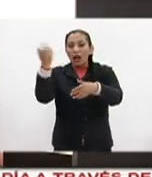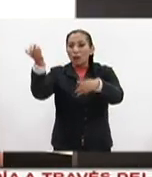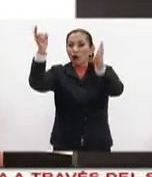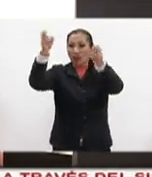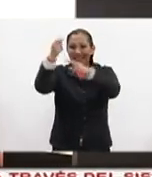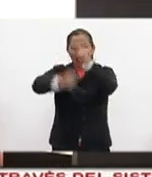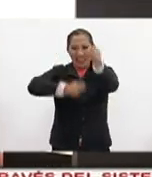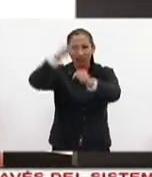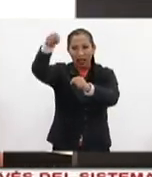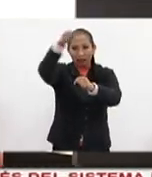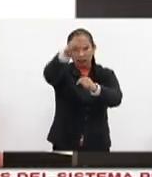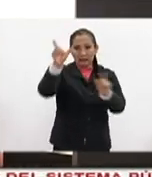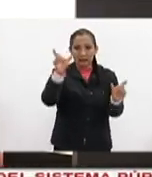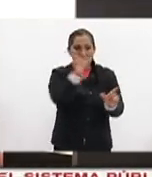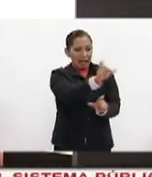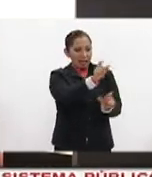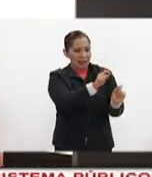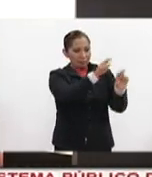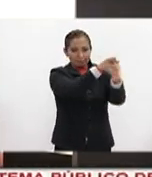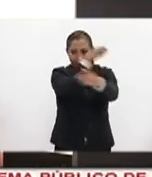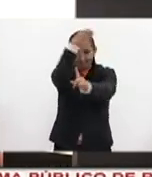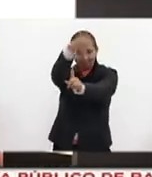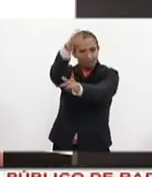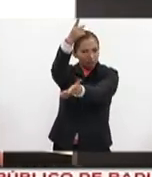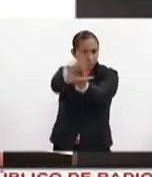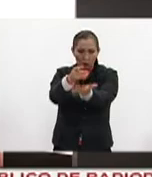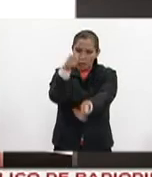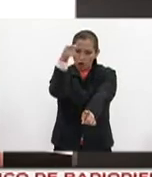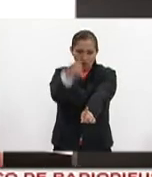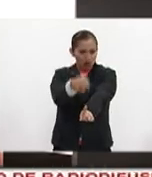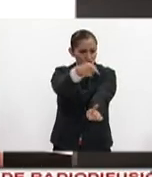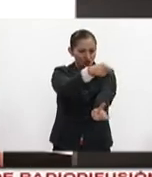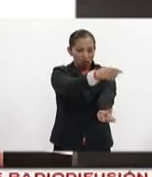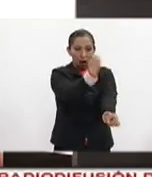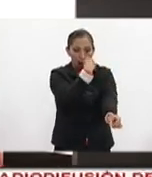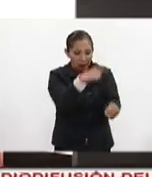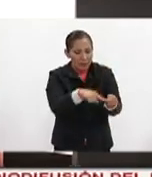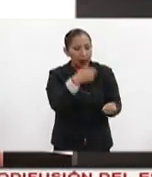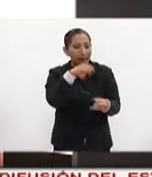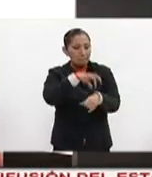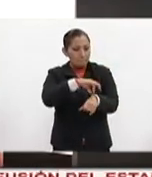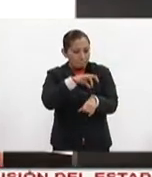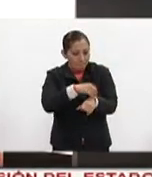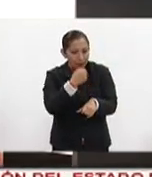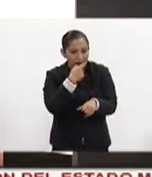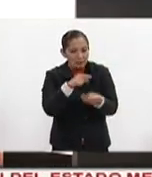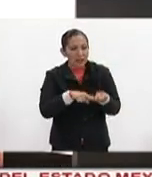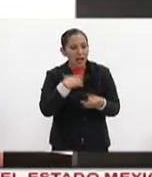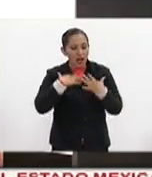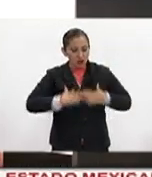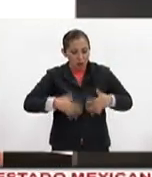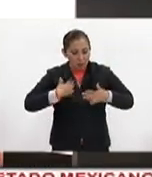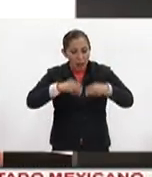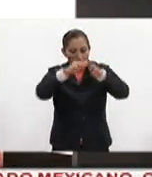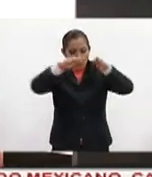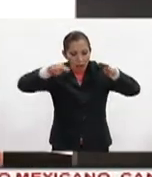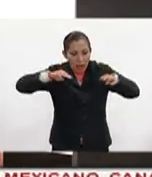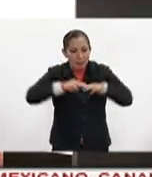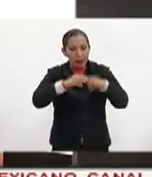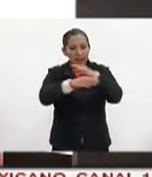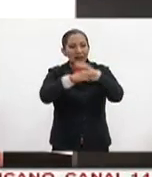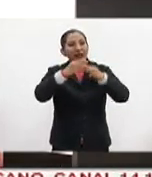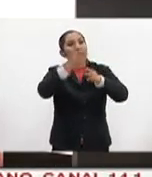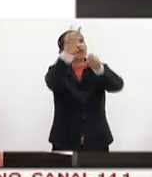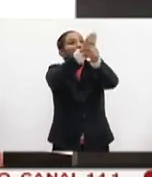establecidos que reciben esta tarjeta en particular, y entonces pueden acceder a comida, medicinas, ropa, muebles, material